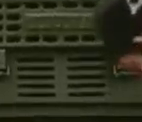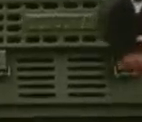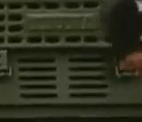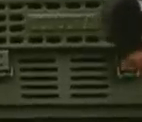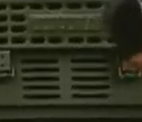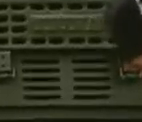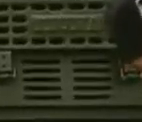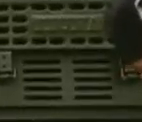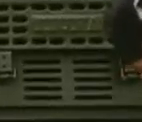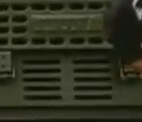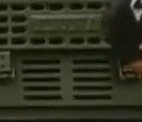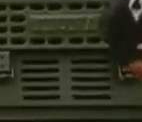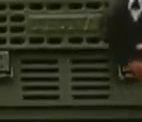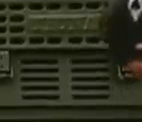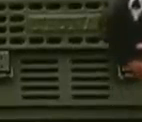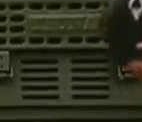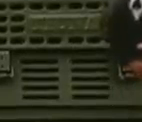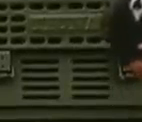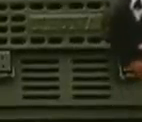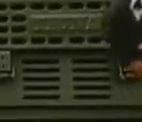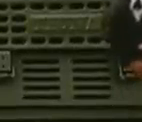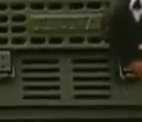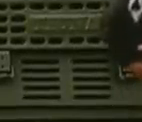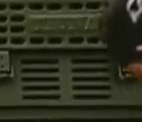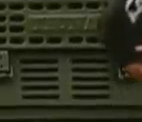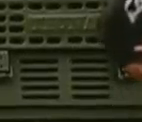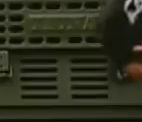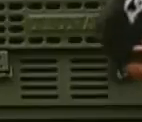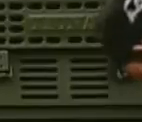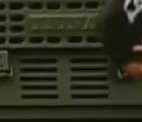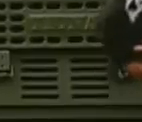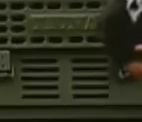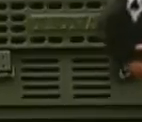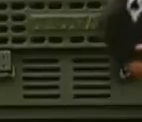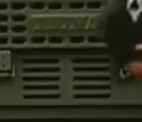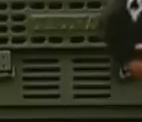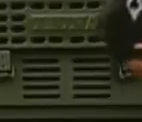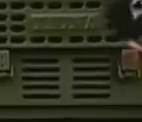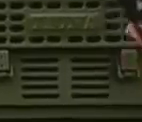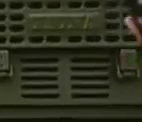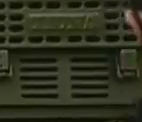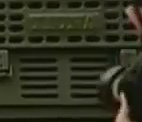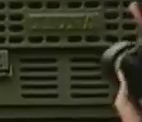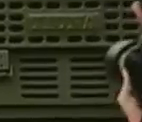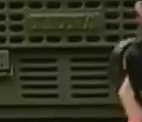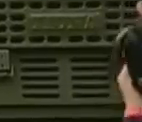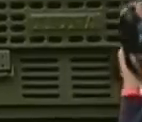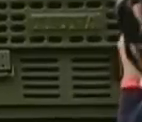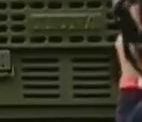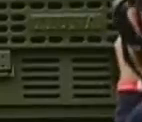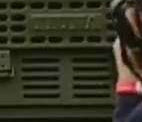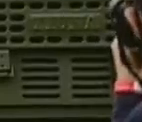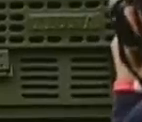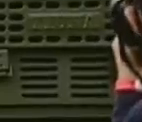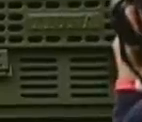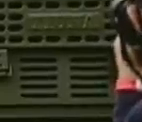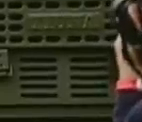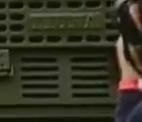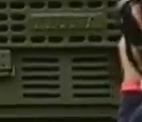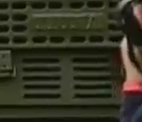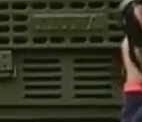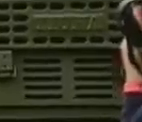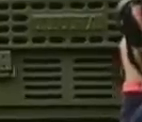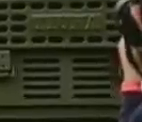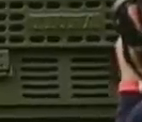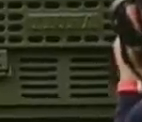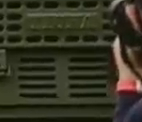dónde es usted? Achagua, Estado Apure, mi comandante. Naguará, pues, tierra heroica, la tierra que le dio la independencia a Sudamérica, Achagua. Bueno, que